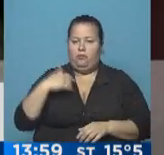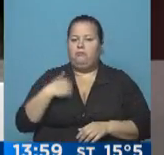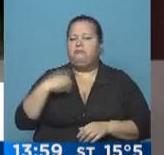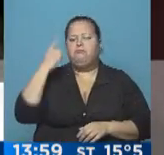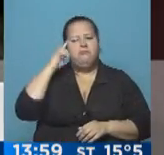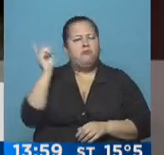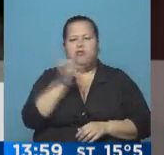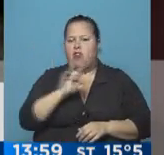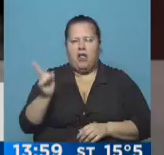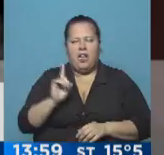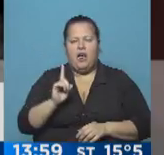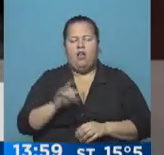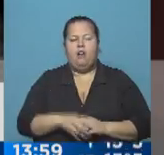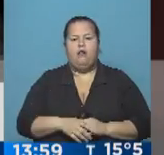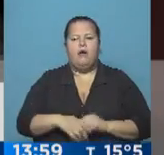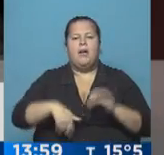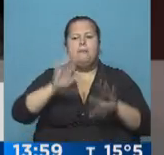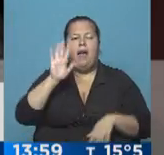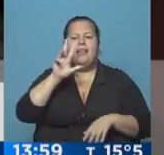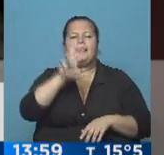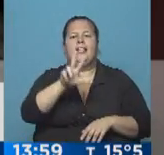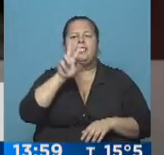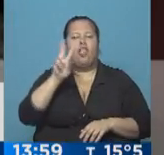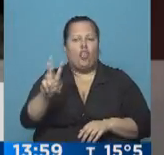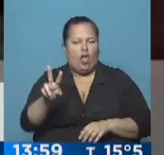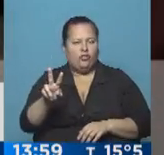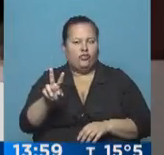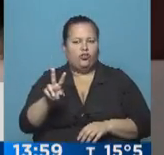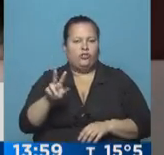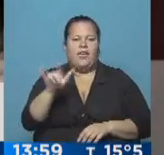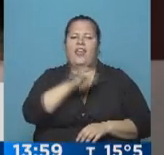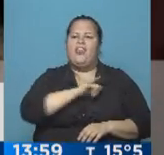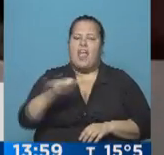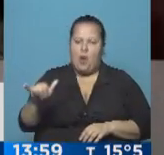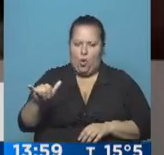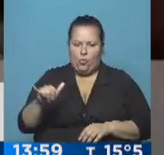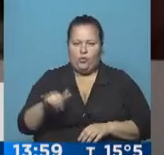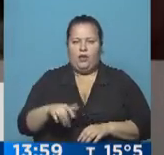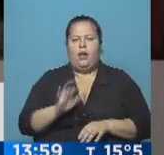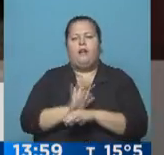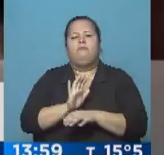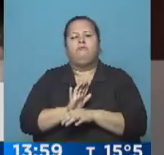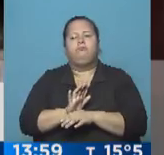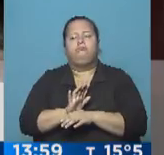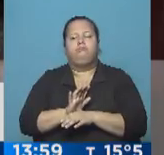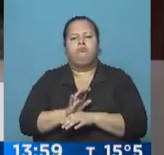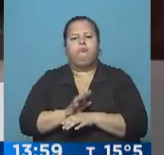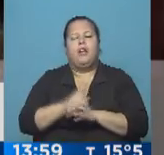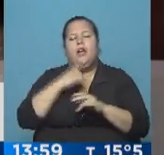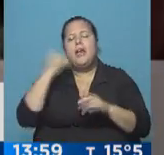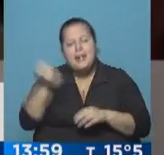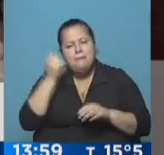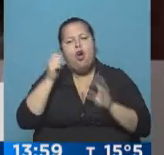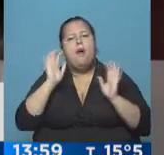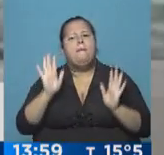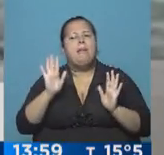creo que haya habido más de 32 denuncias, digamos, trascendentes pero